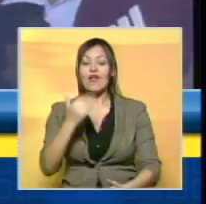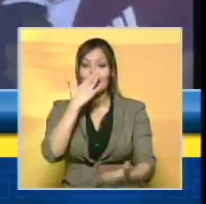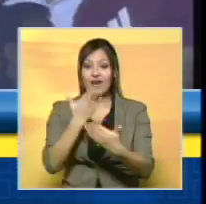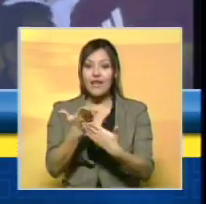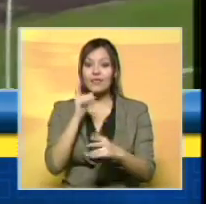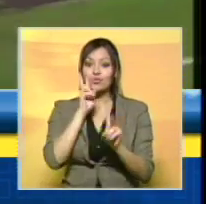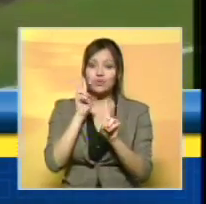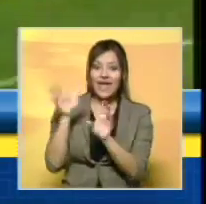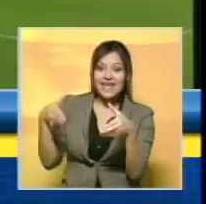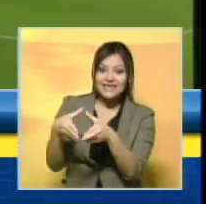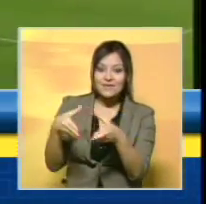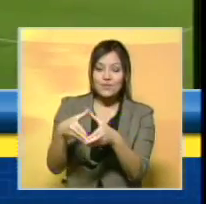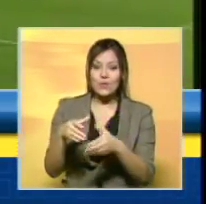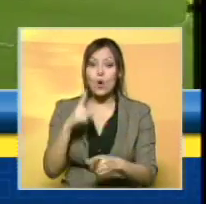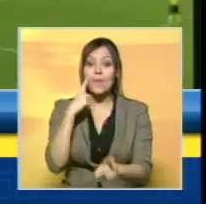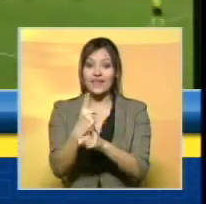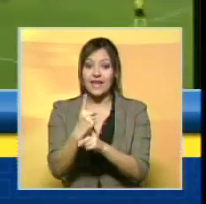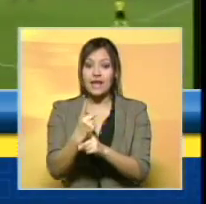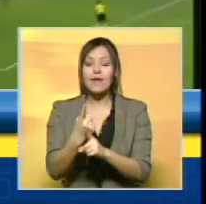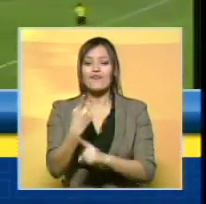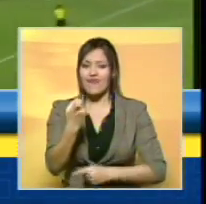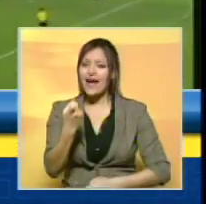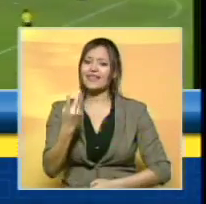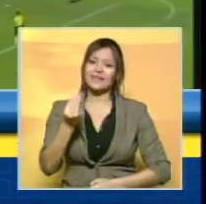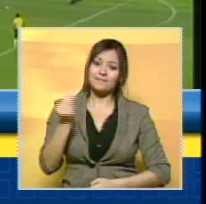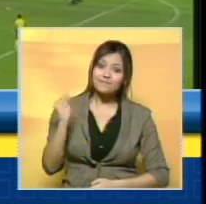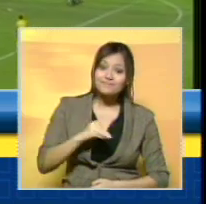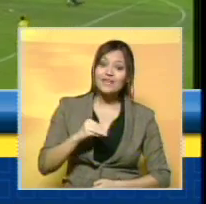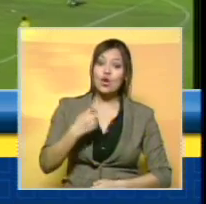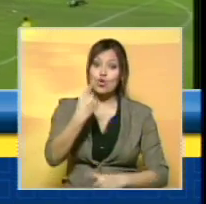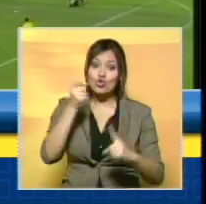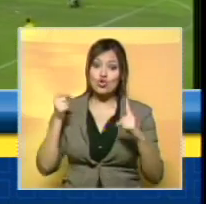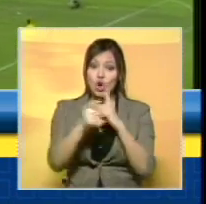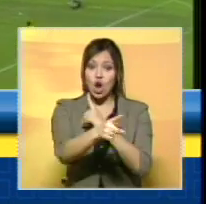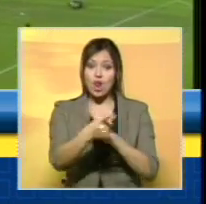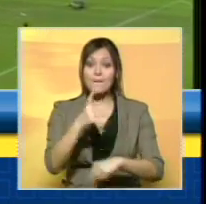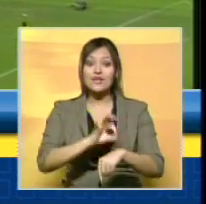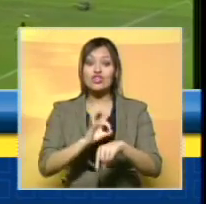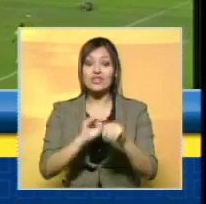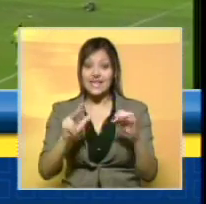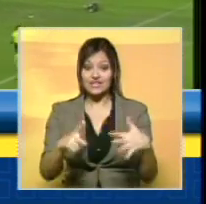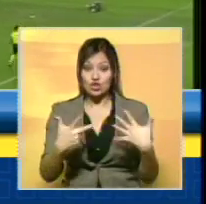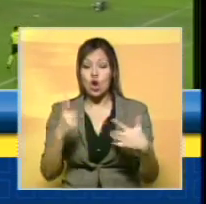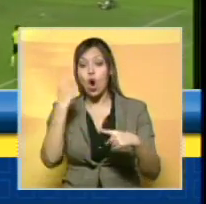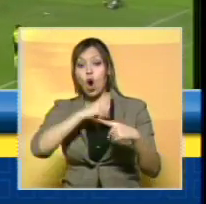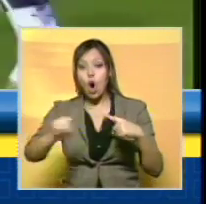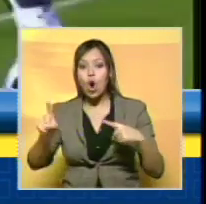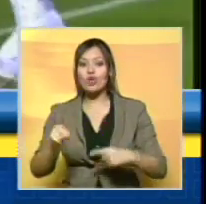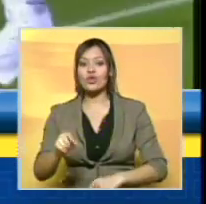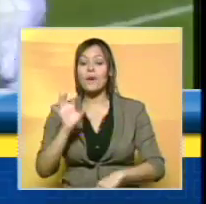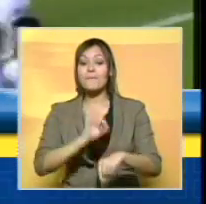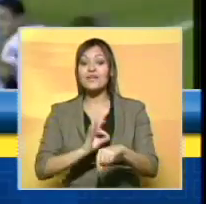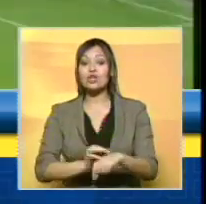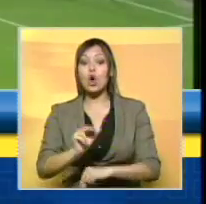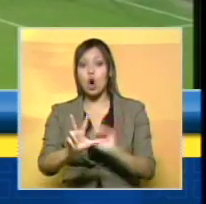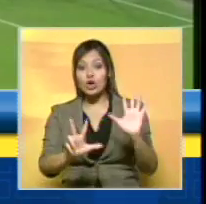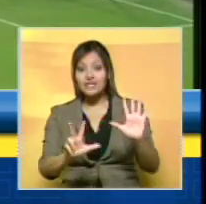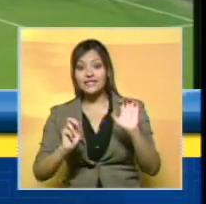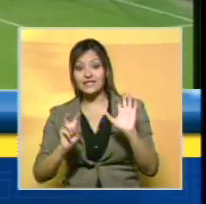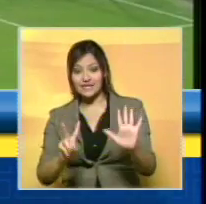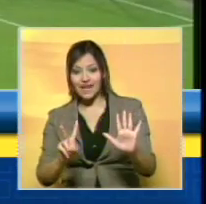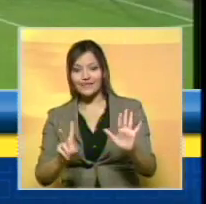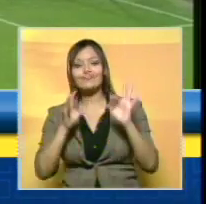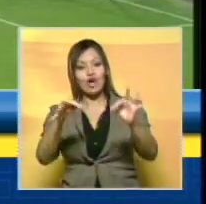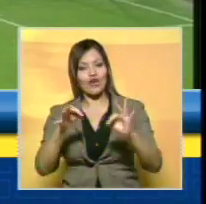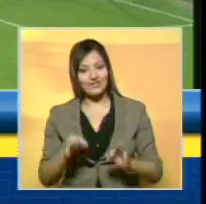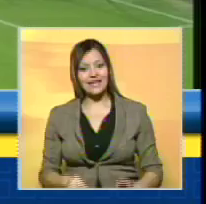con los rojos del Ávila en la competición. Sin embargo, no fue de la mejor forma porque un gol de Pablo Goltz al minuto 18 y otro a la fracción 87 bastaron para